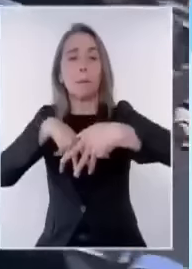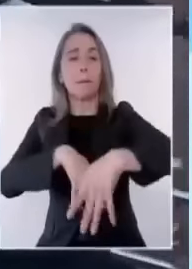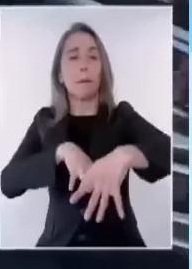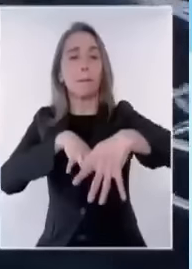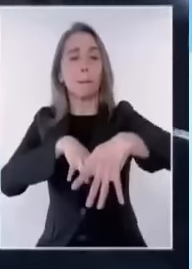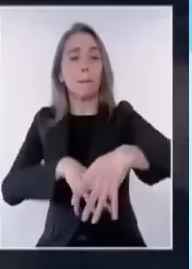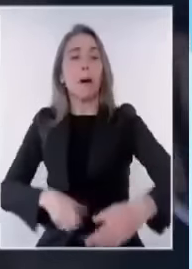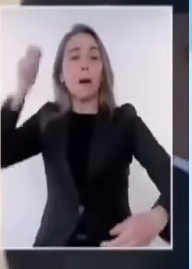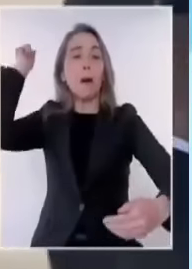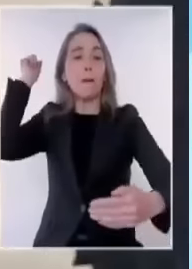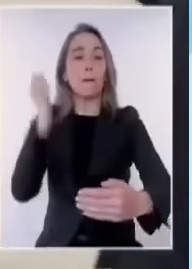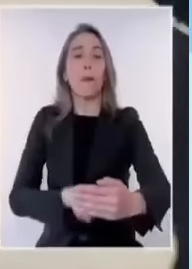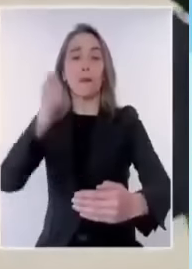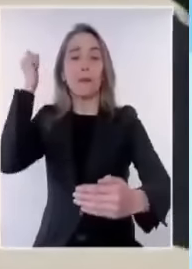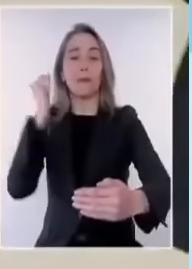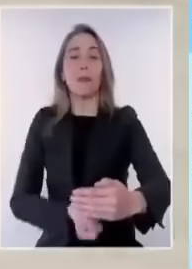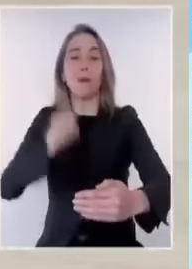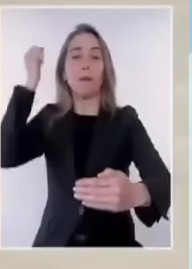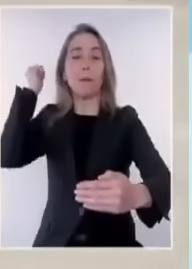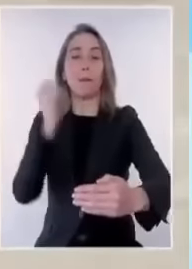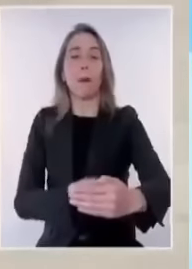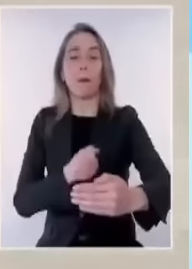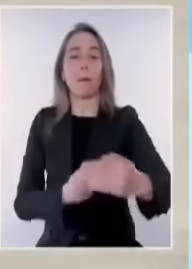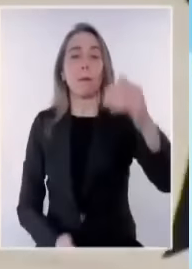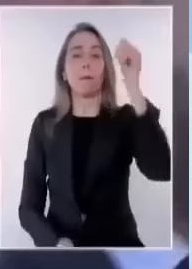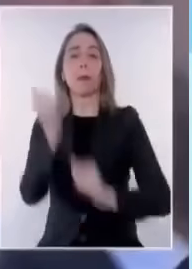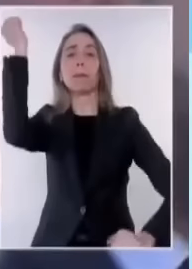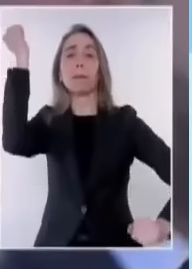y no haces mención. Es impresionante, la verdad que